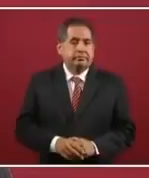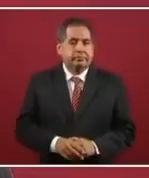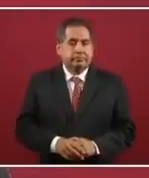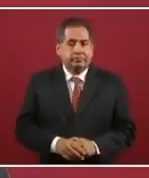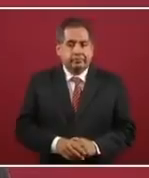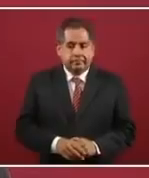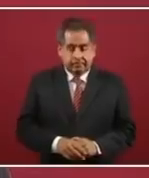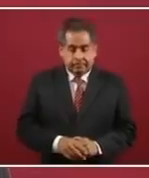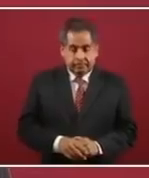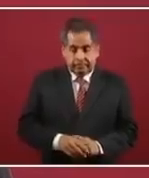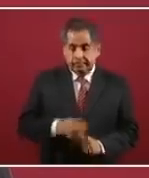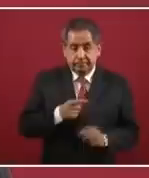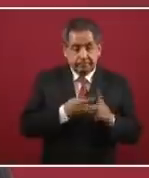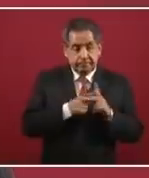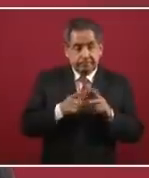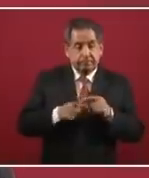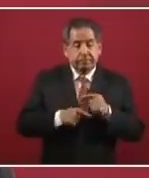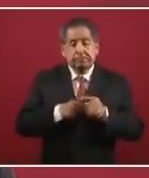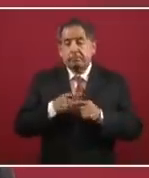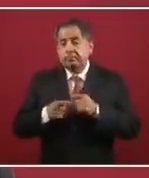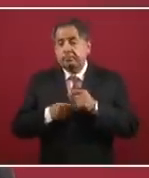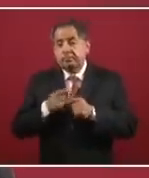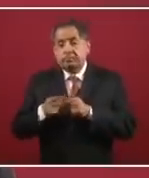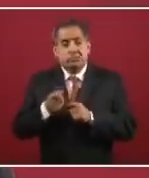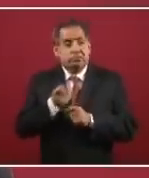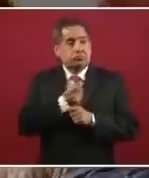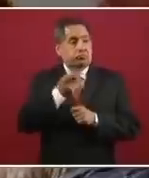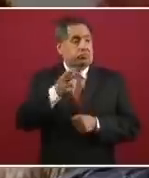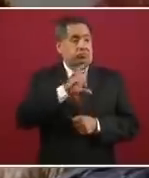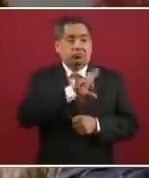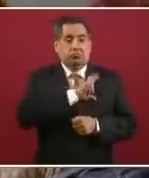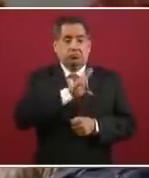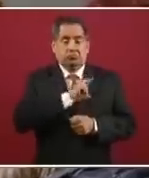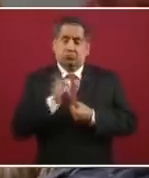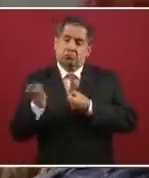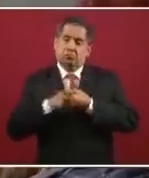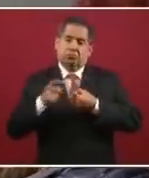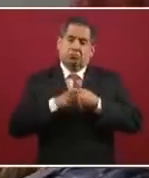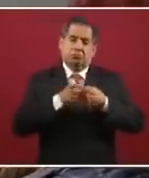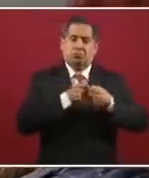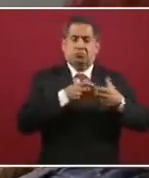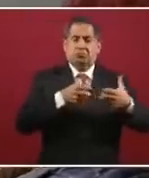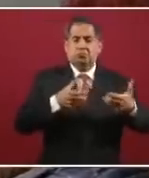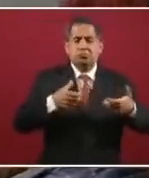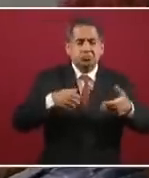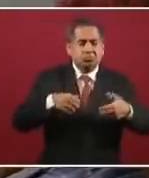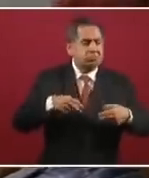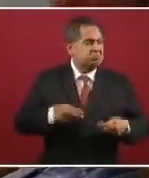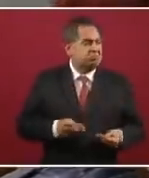Y a partir de ahí creció la matrícula de las escuelas privadas como nunca.